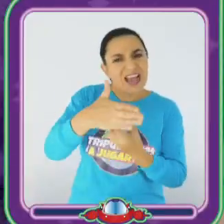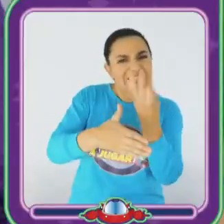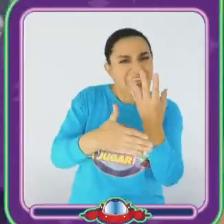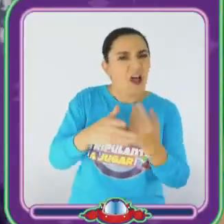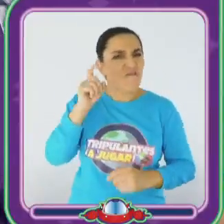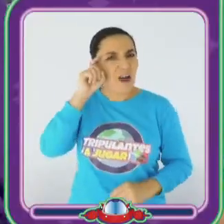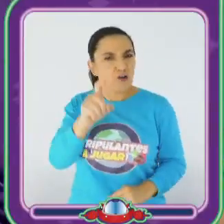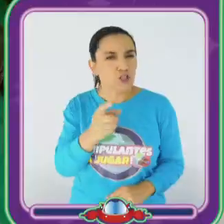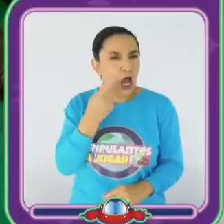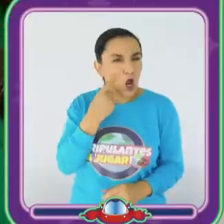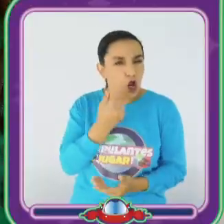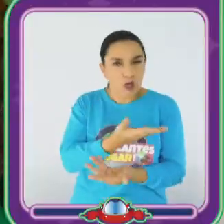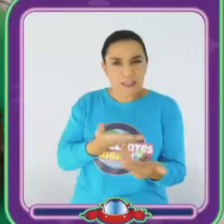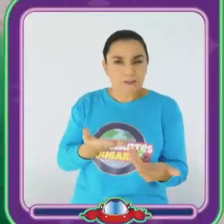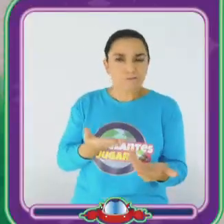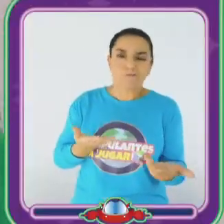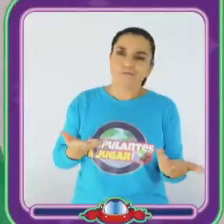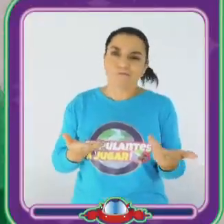conozcan simplemente?